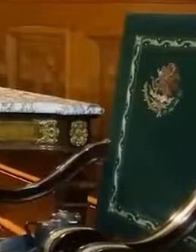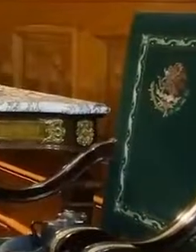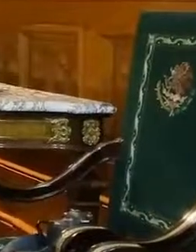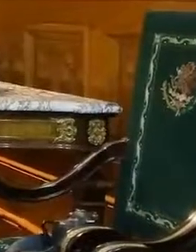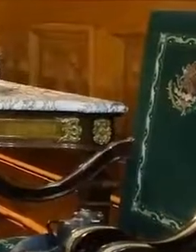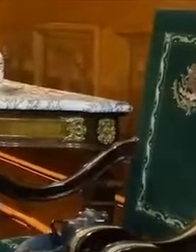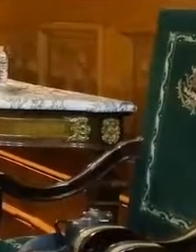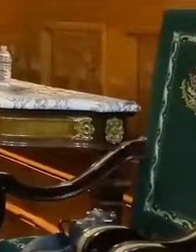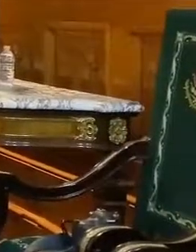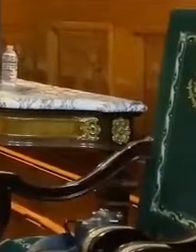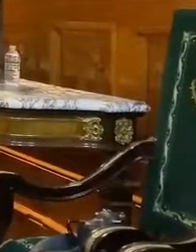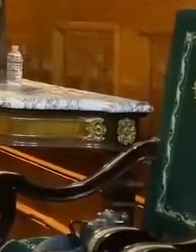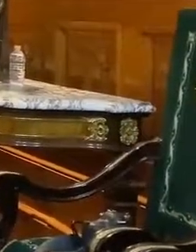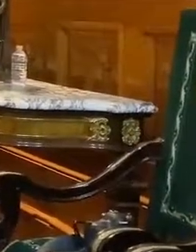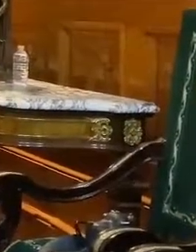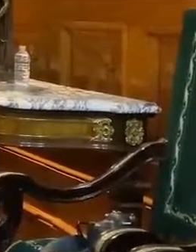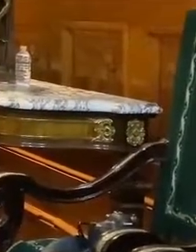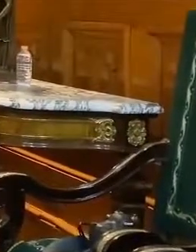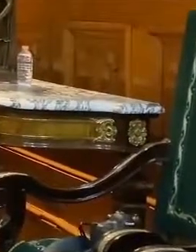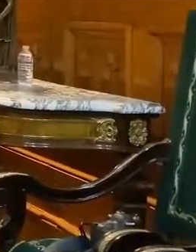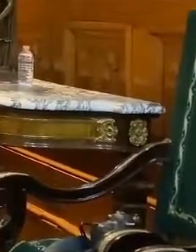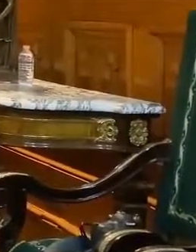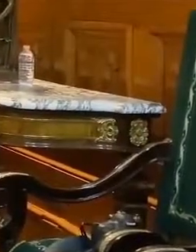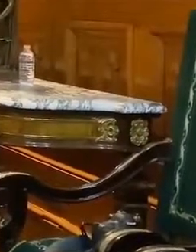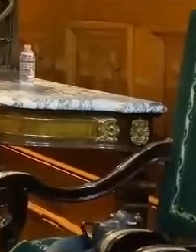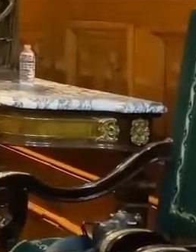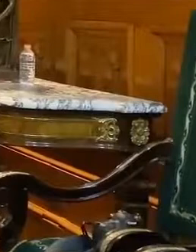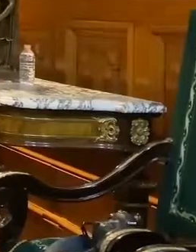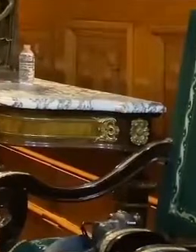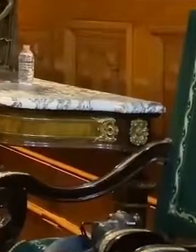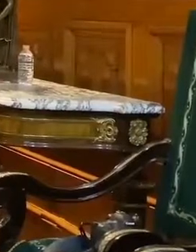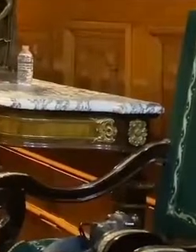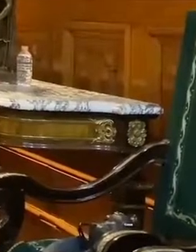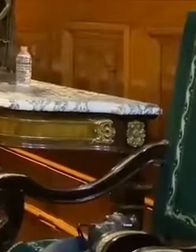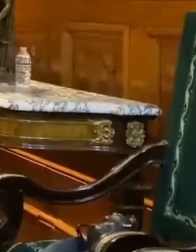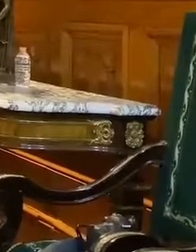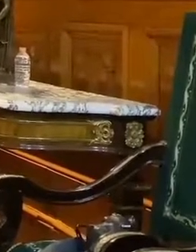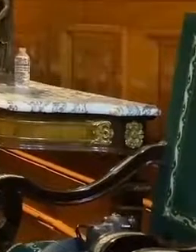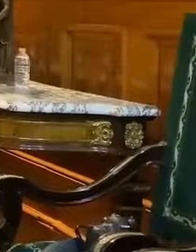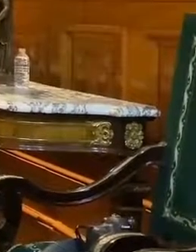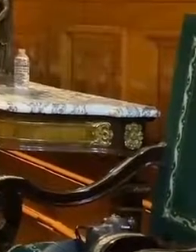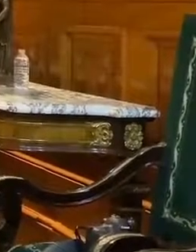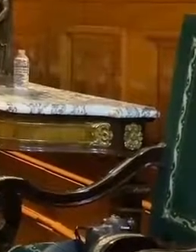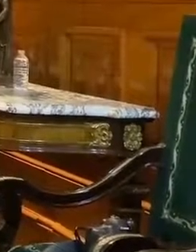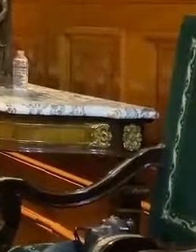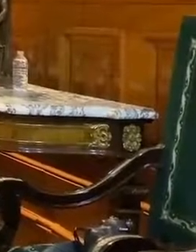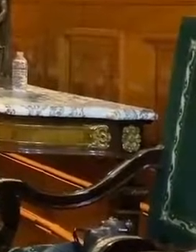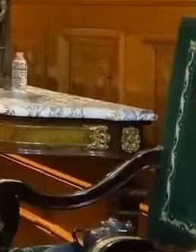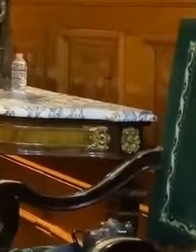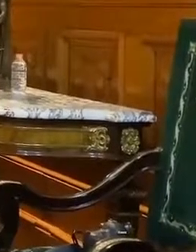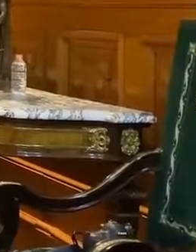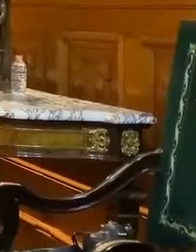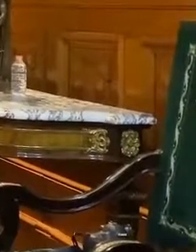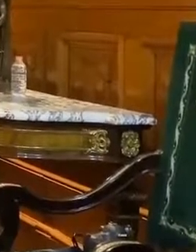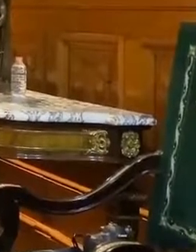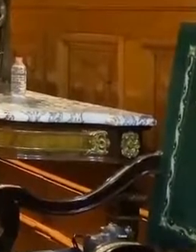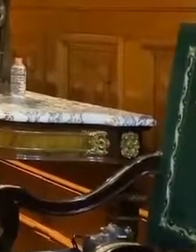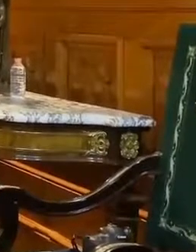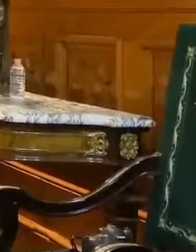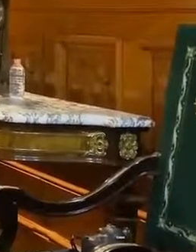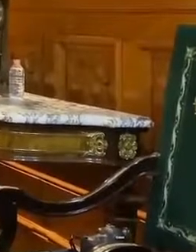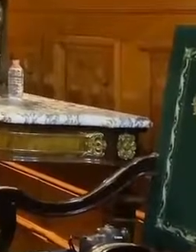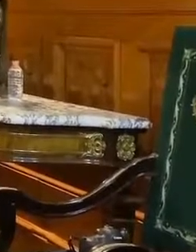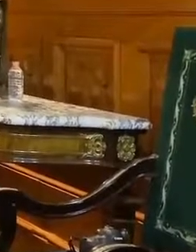buscando contar con las dosis suficientes para que lo más pronto posible podamos vacunar a todos los